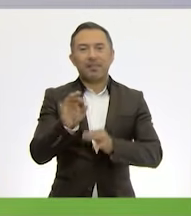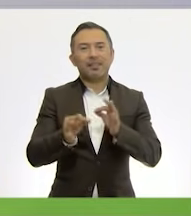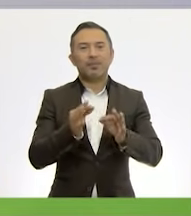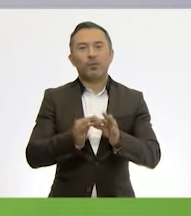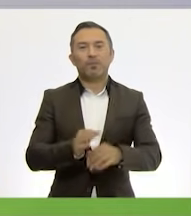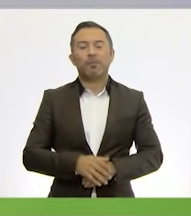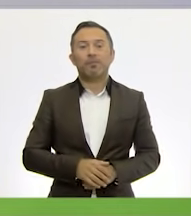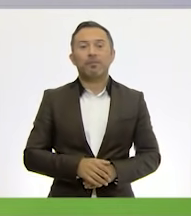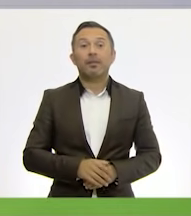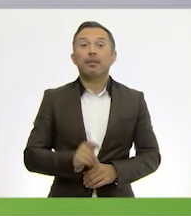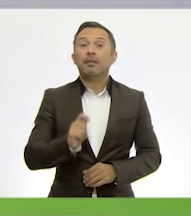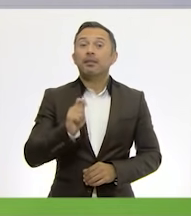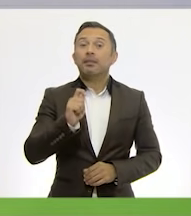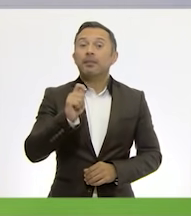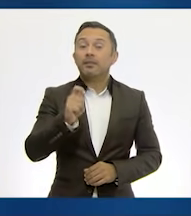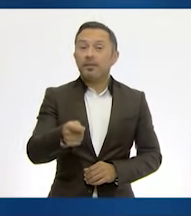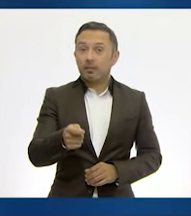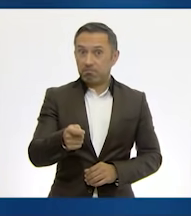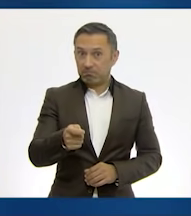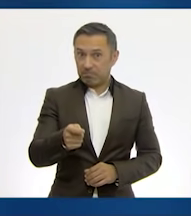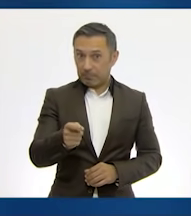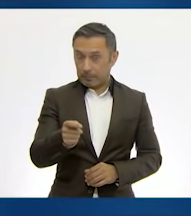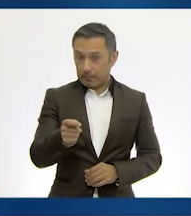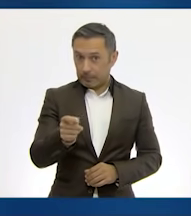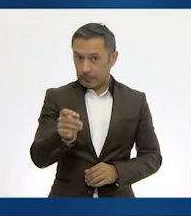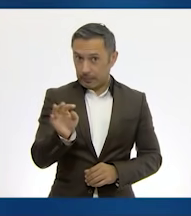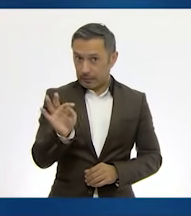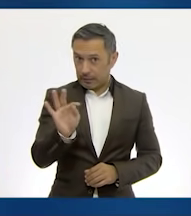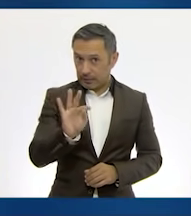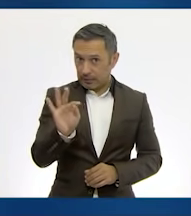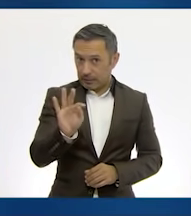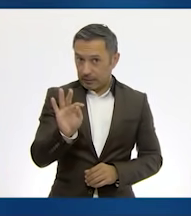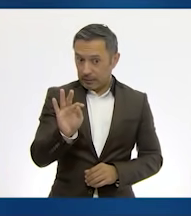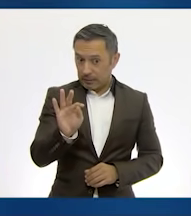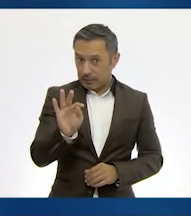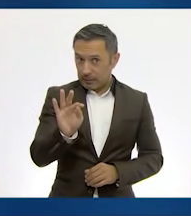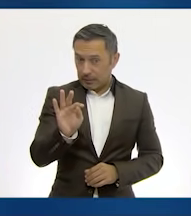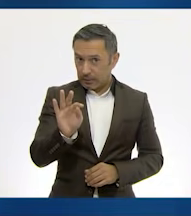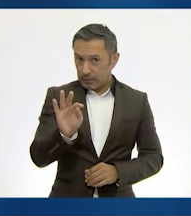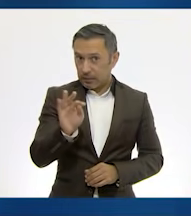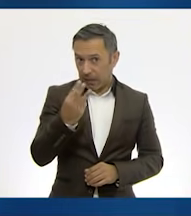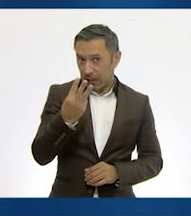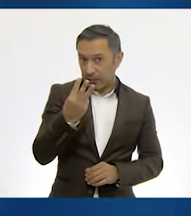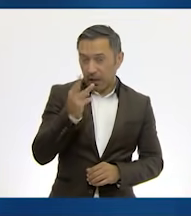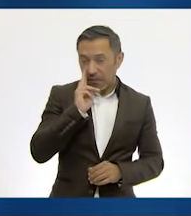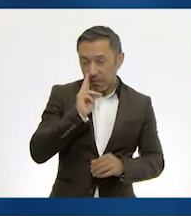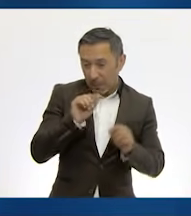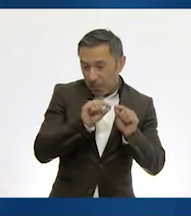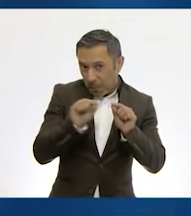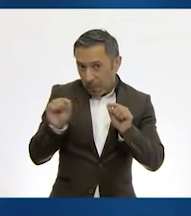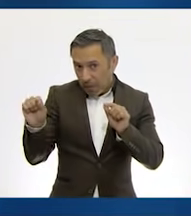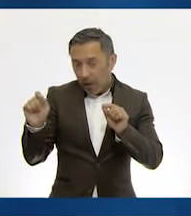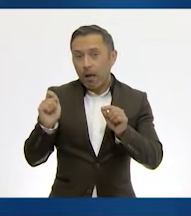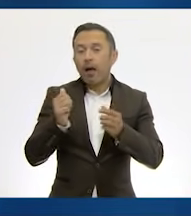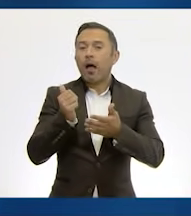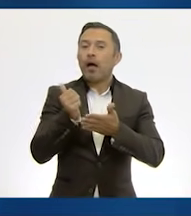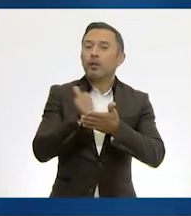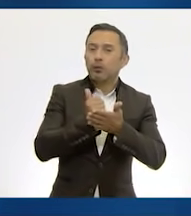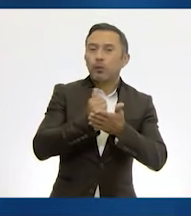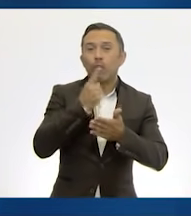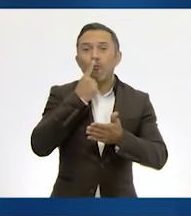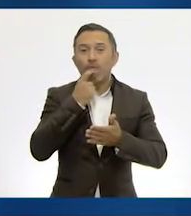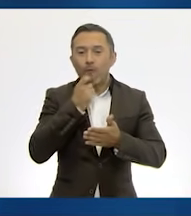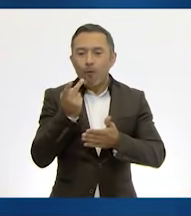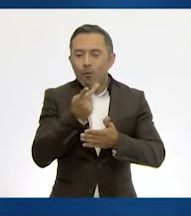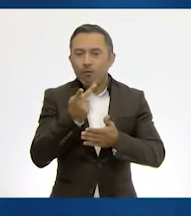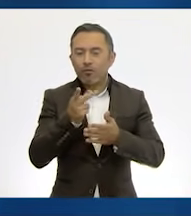eso quiere decir también que si colocamos las tres al mismo nivel, podemos ver que el coche azul y el rojo, pues, han estado